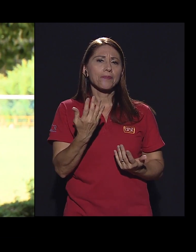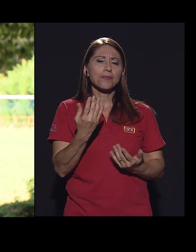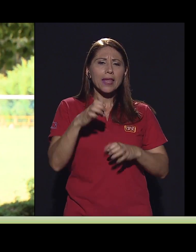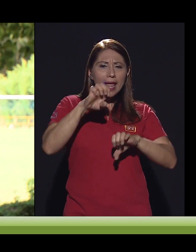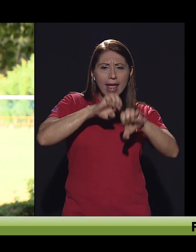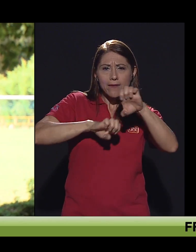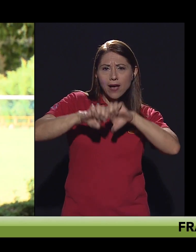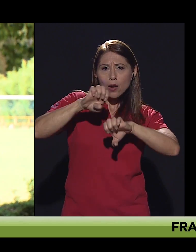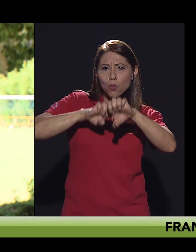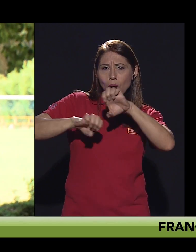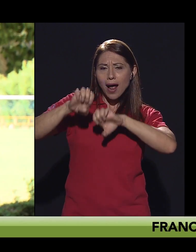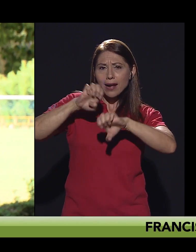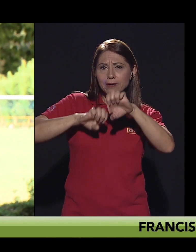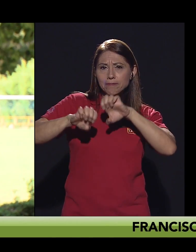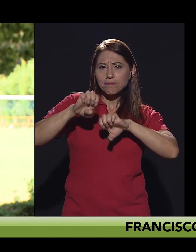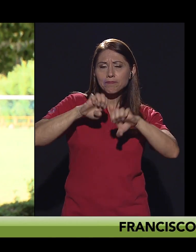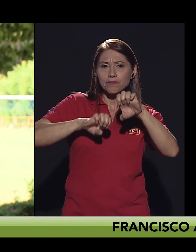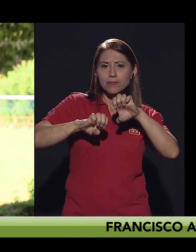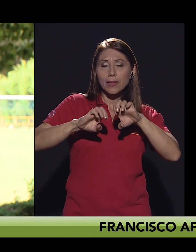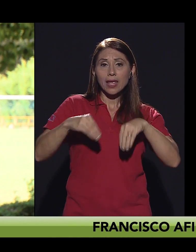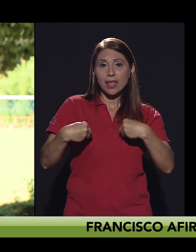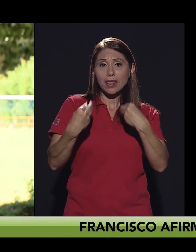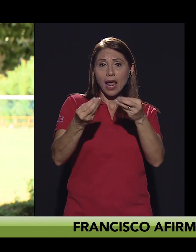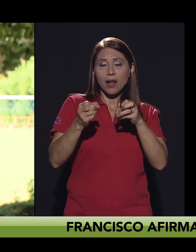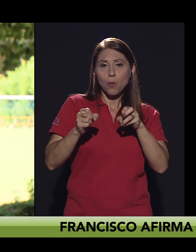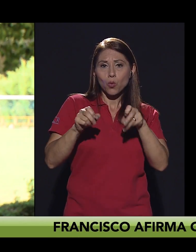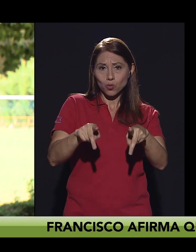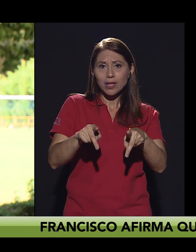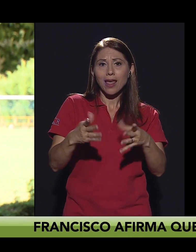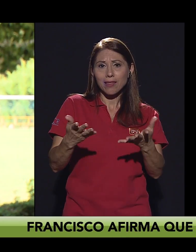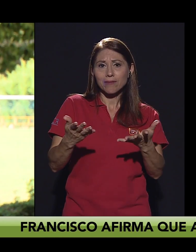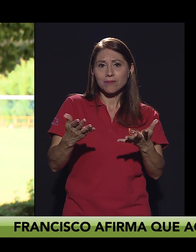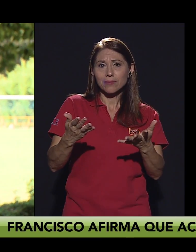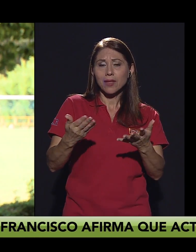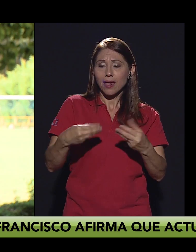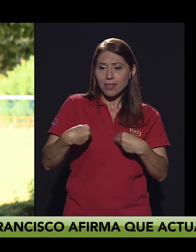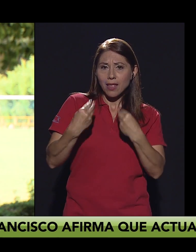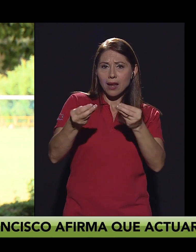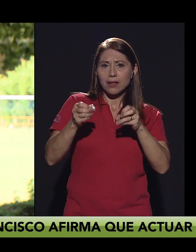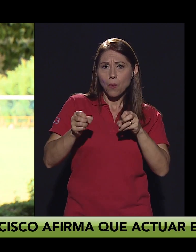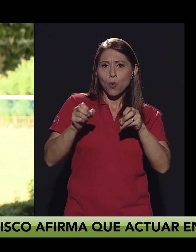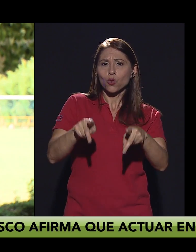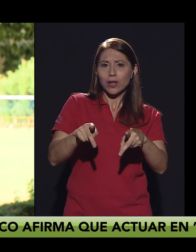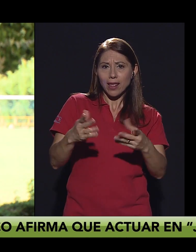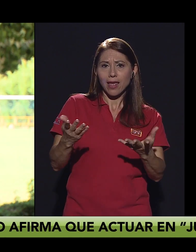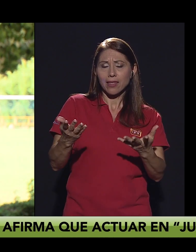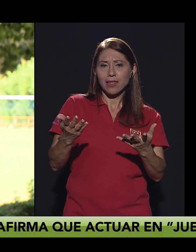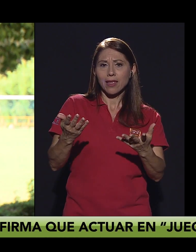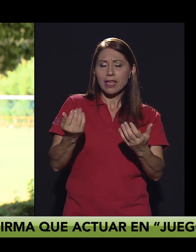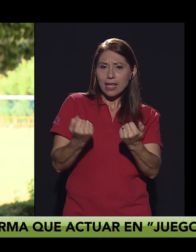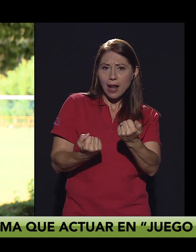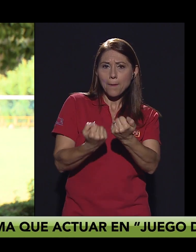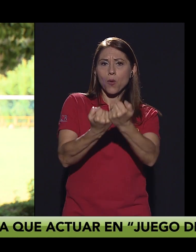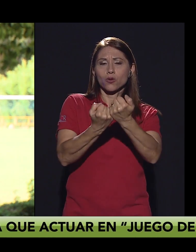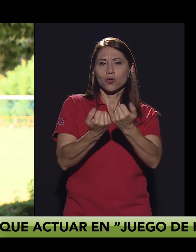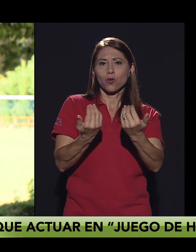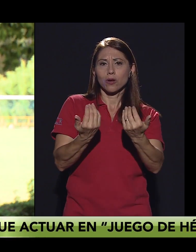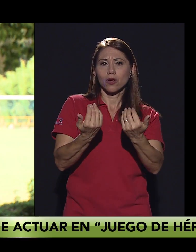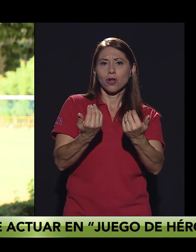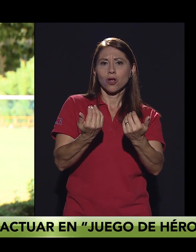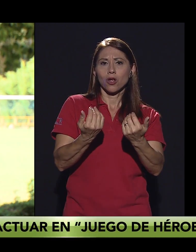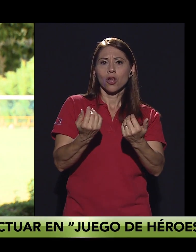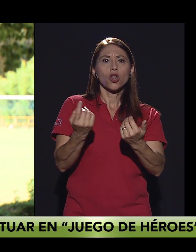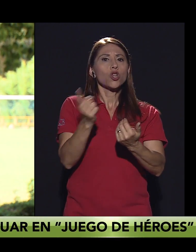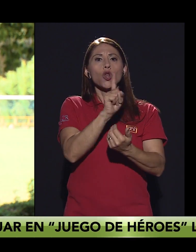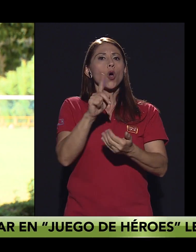evaluar y darle la oportunidad, ¿no? Darle la oportunidad y el apoyo, no